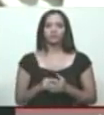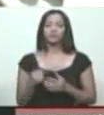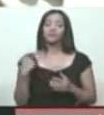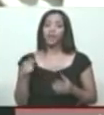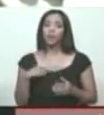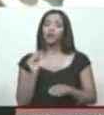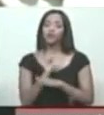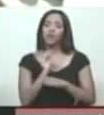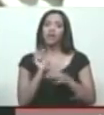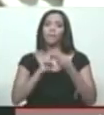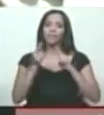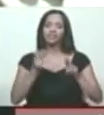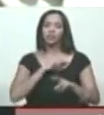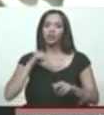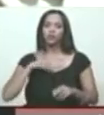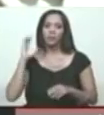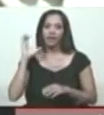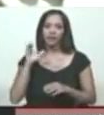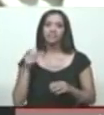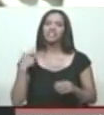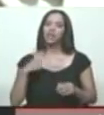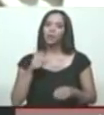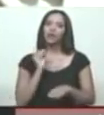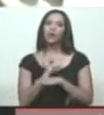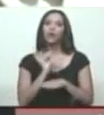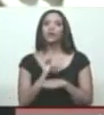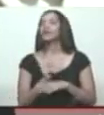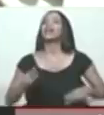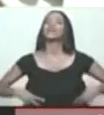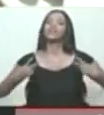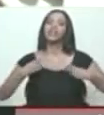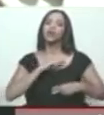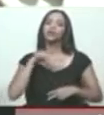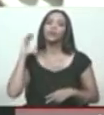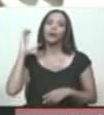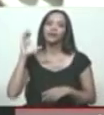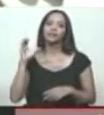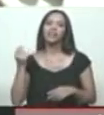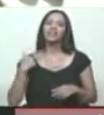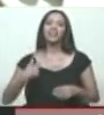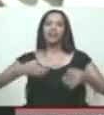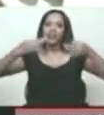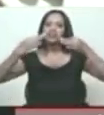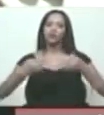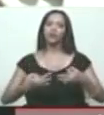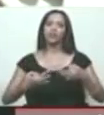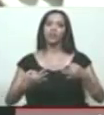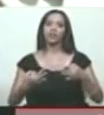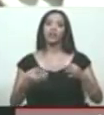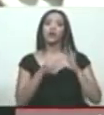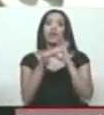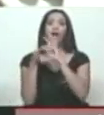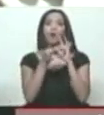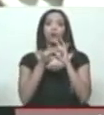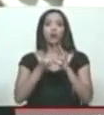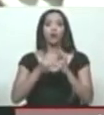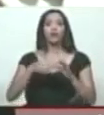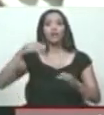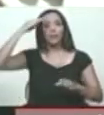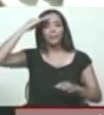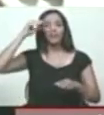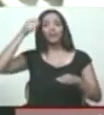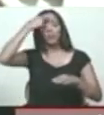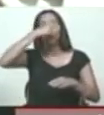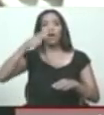que cuidar la paz de nuestro país. Tenemos que cuidar la vida de nuestro país. Y tengan la seguridad que con la Unión Cívico-Militar, el trabajo